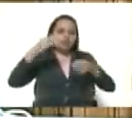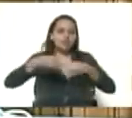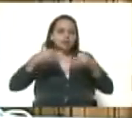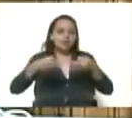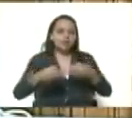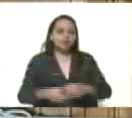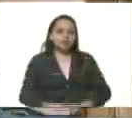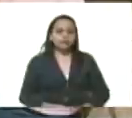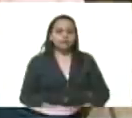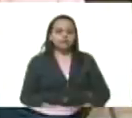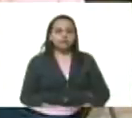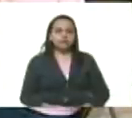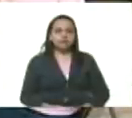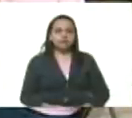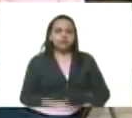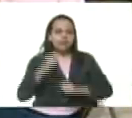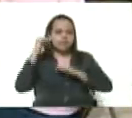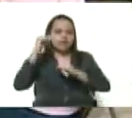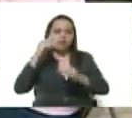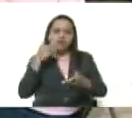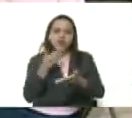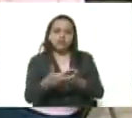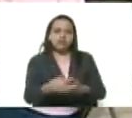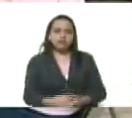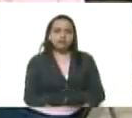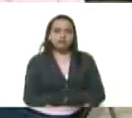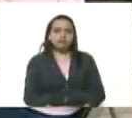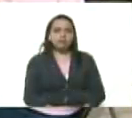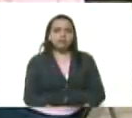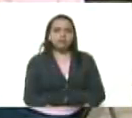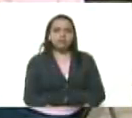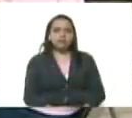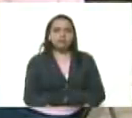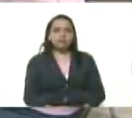siempre. Venceremos. Gracias.